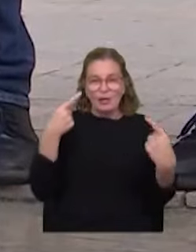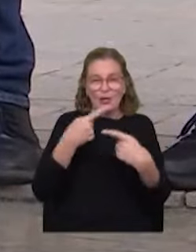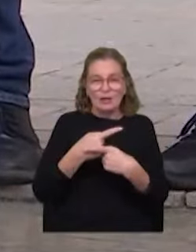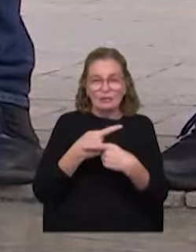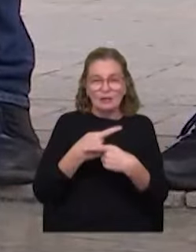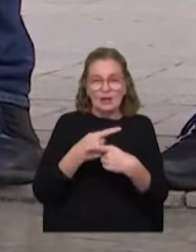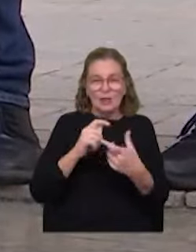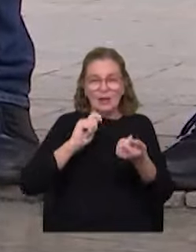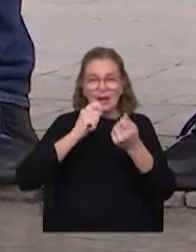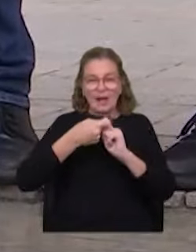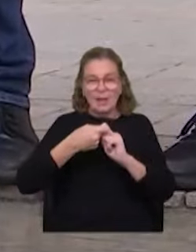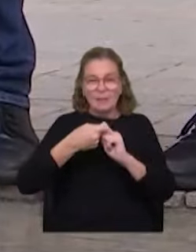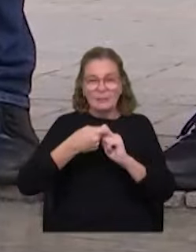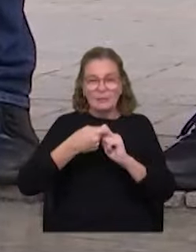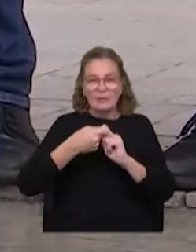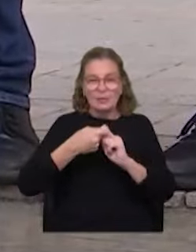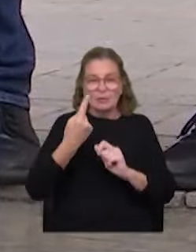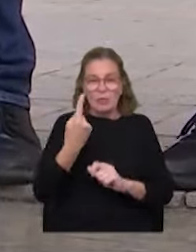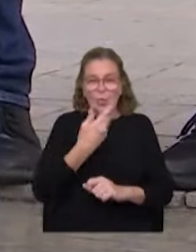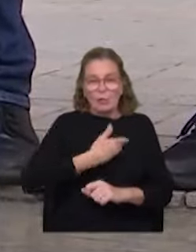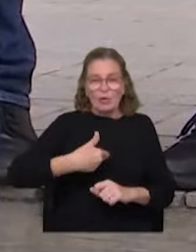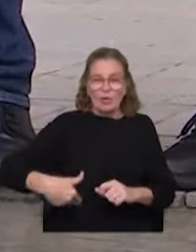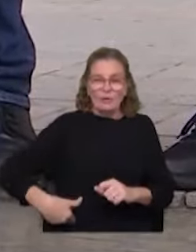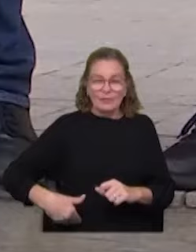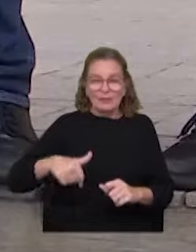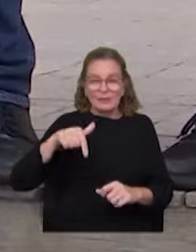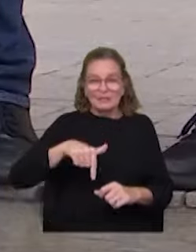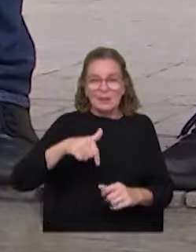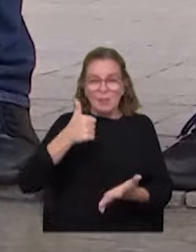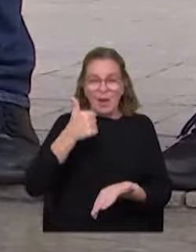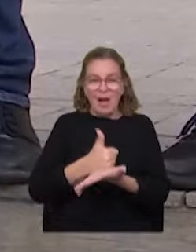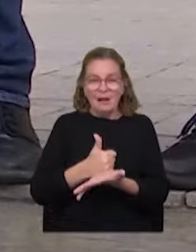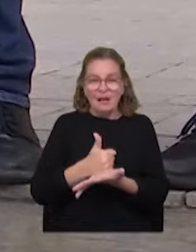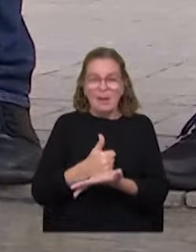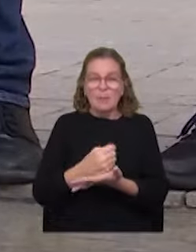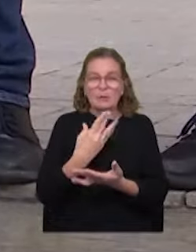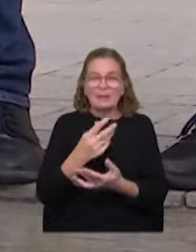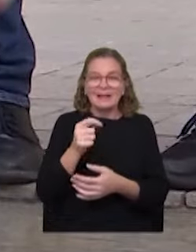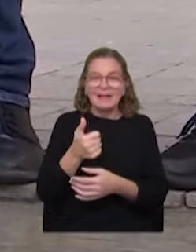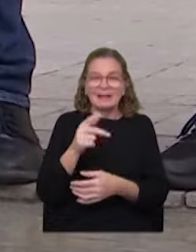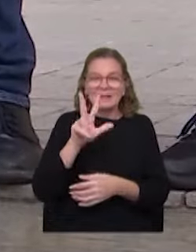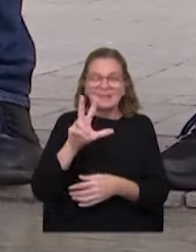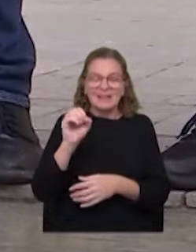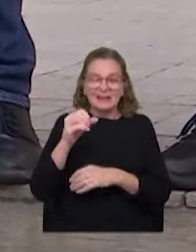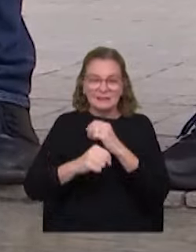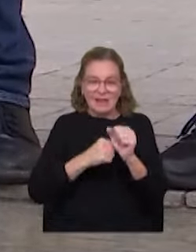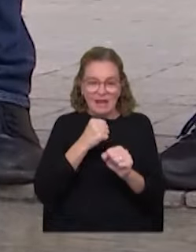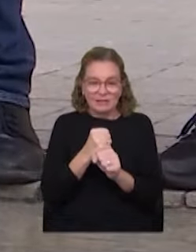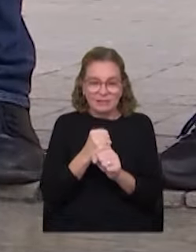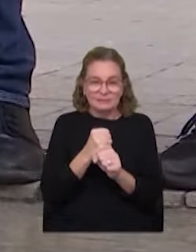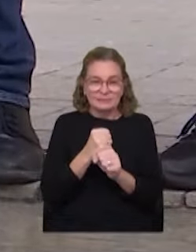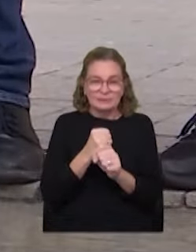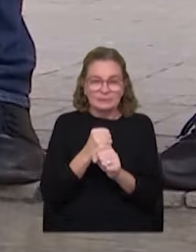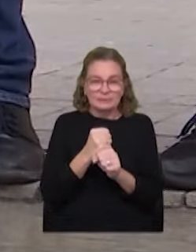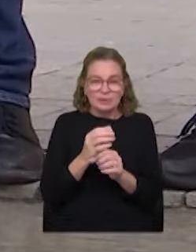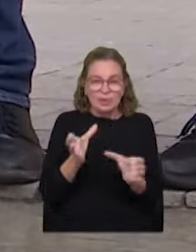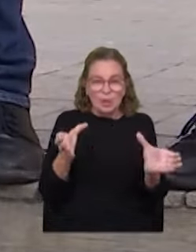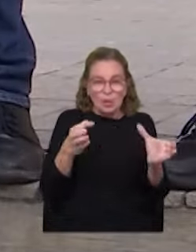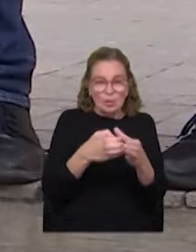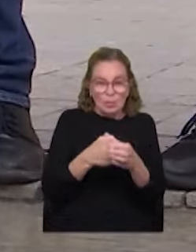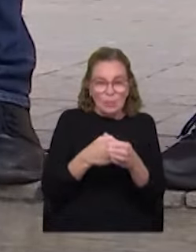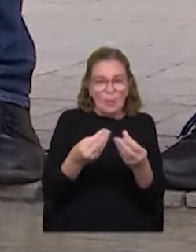reforma jubilatoria de un gobierno nosotros estamos acá porque hace casi TR 30 años hay un sector